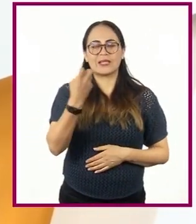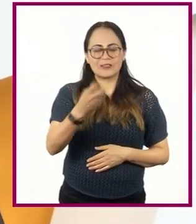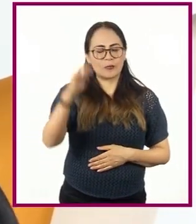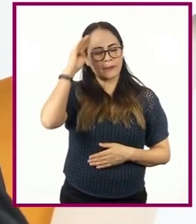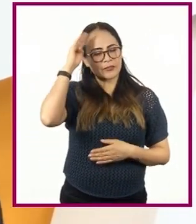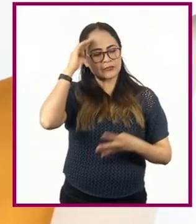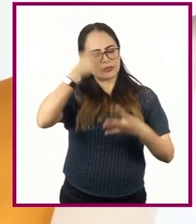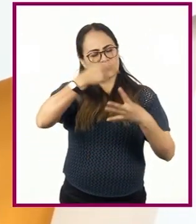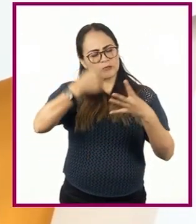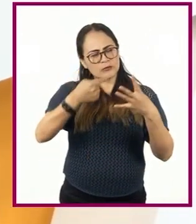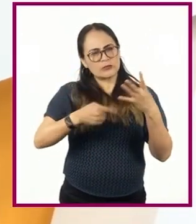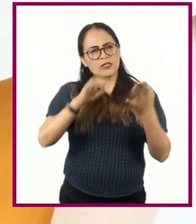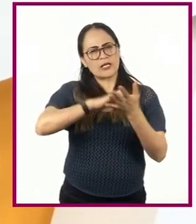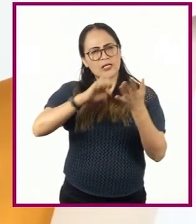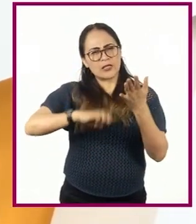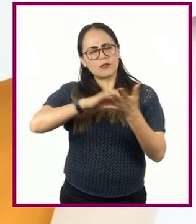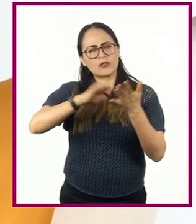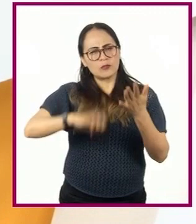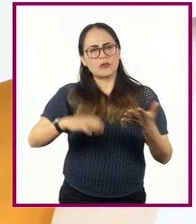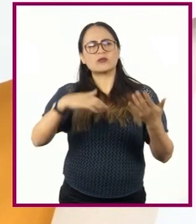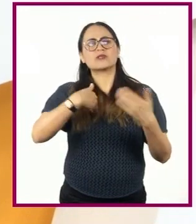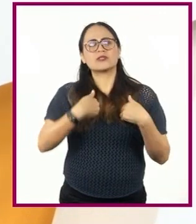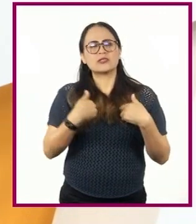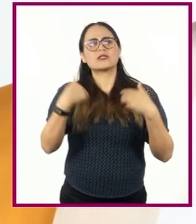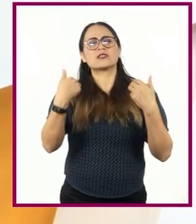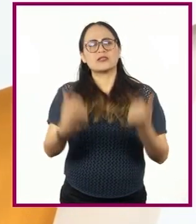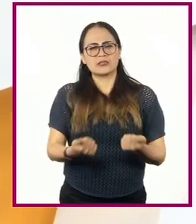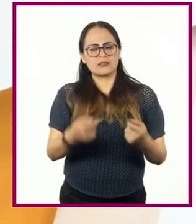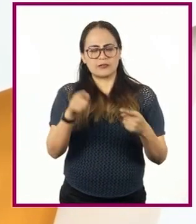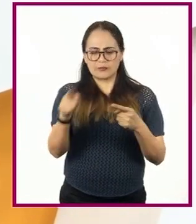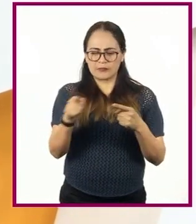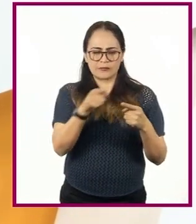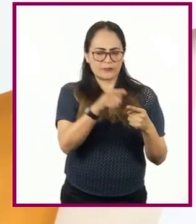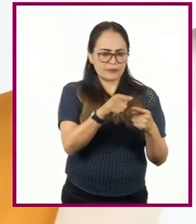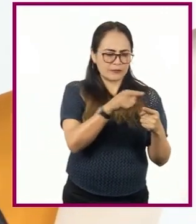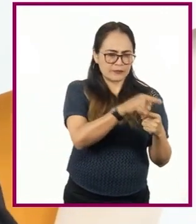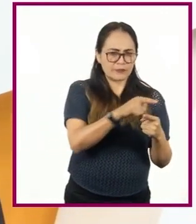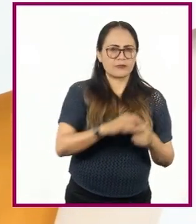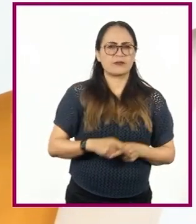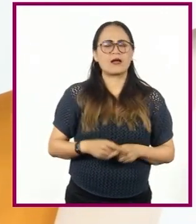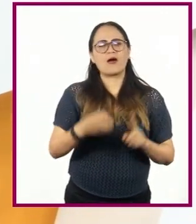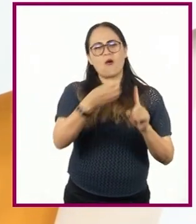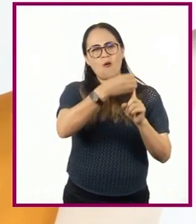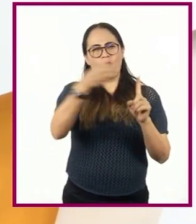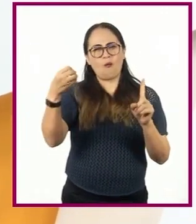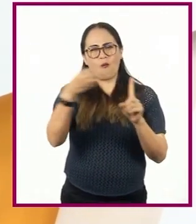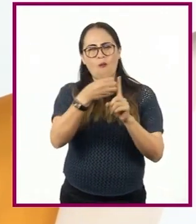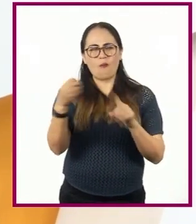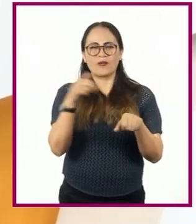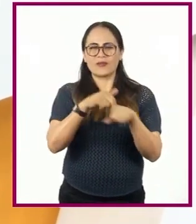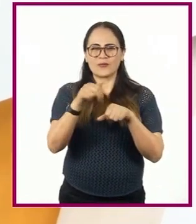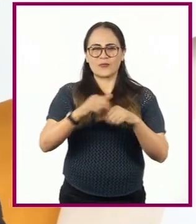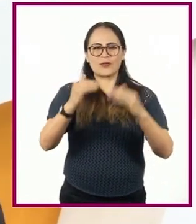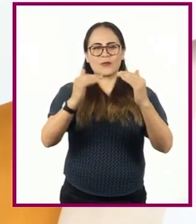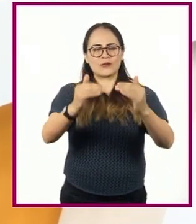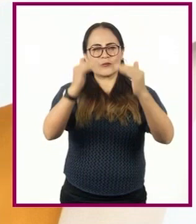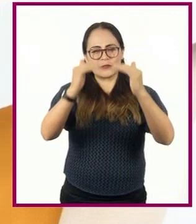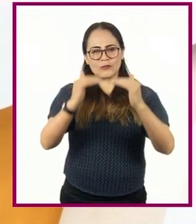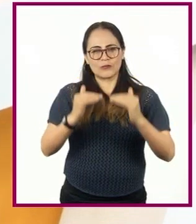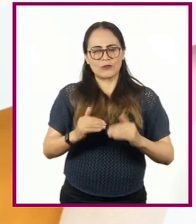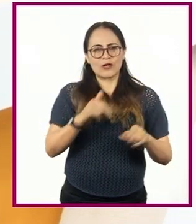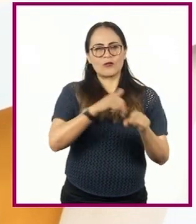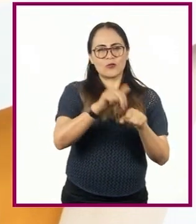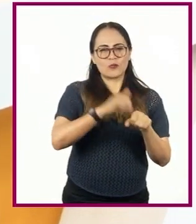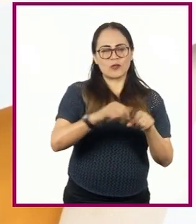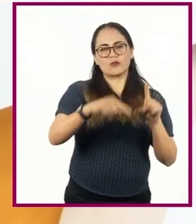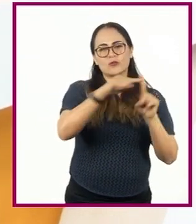reflexiones les hayan ayudado a comprender cómo dar sentido y significado a las propiedades de las operaciones y los números